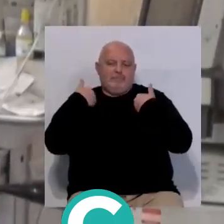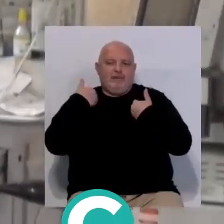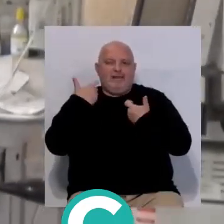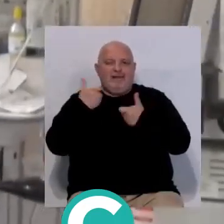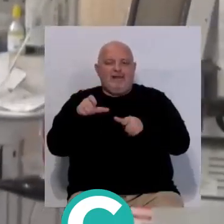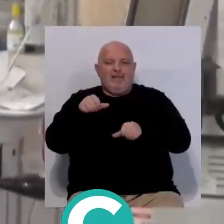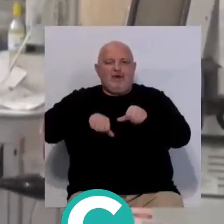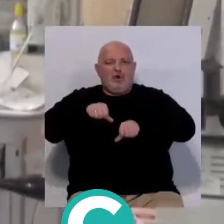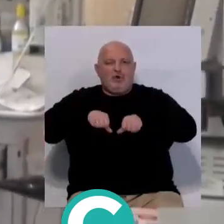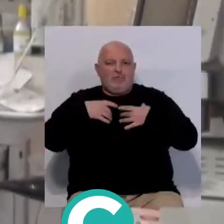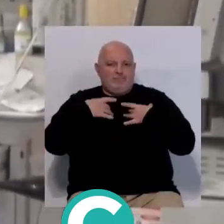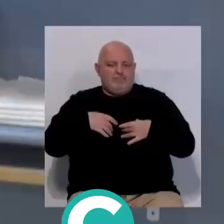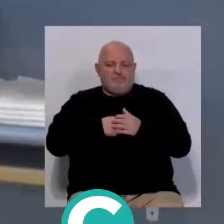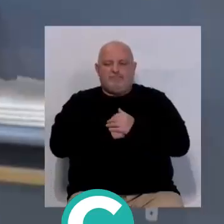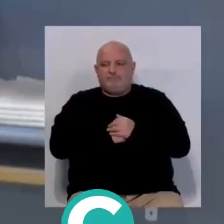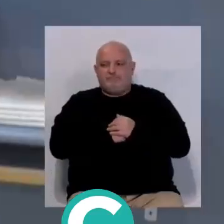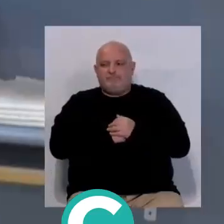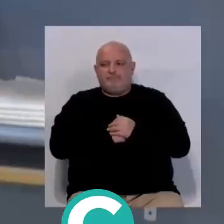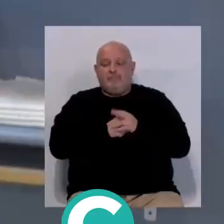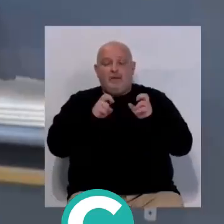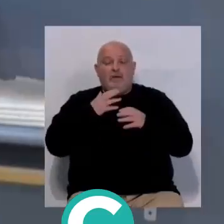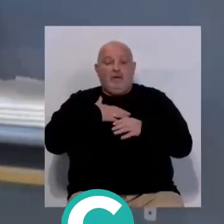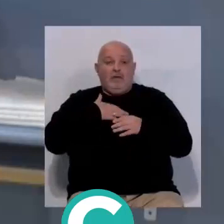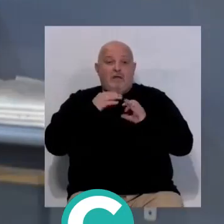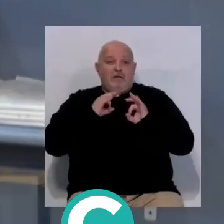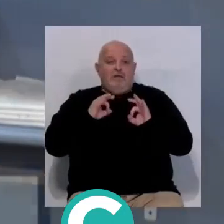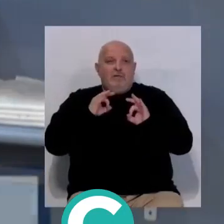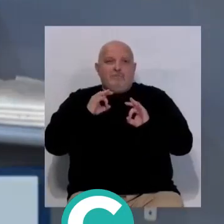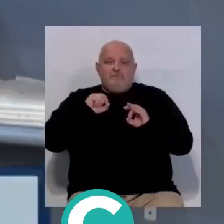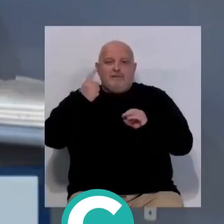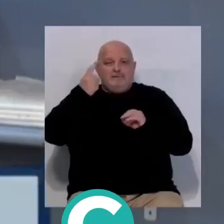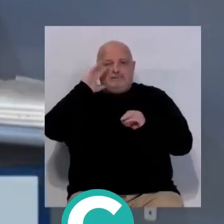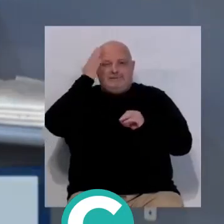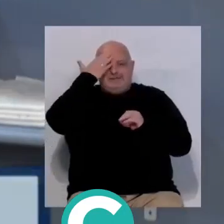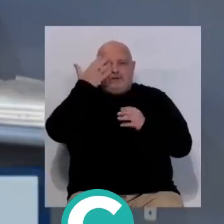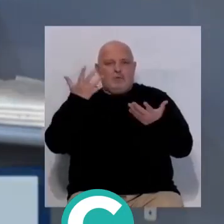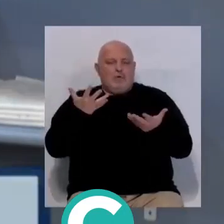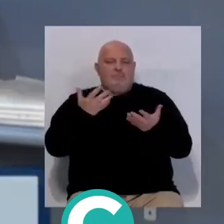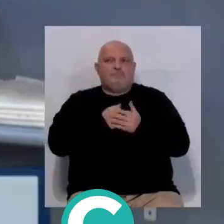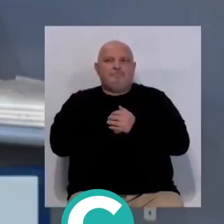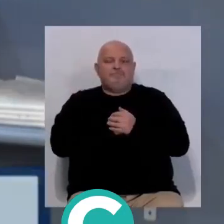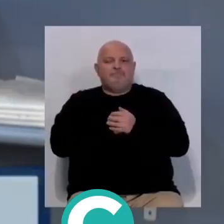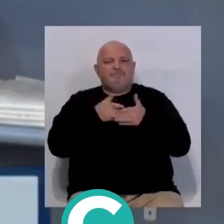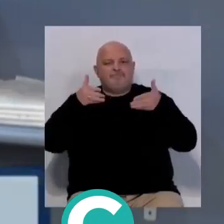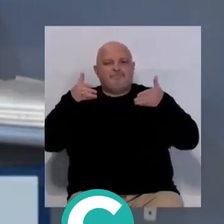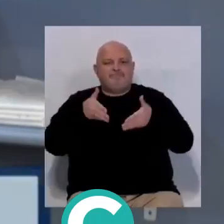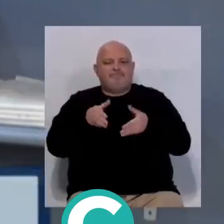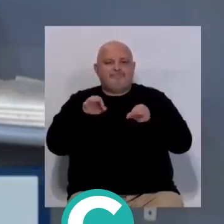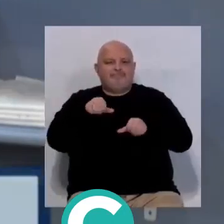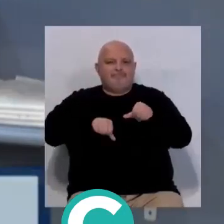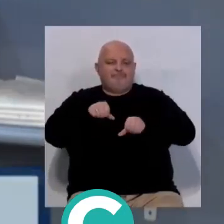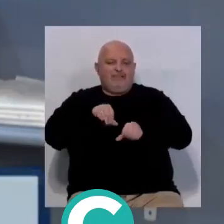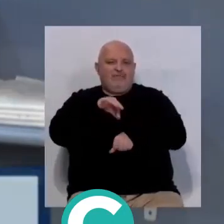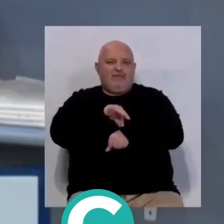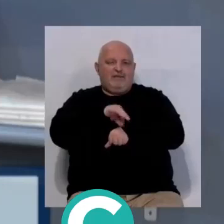Jiménez, cirujano torácico. Pues nuestra especialidad fundamentalmente se centra en el tratamiento quirúrgico de